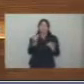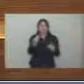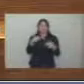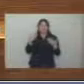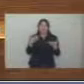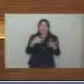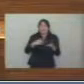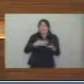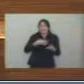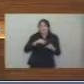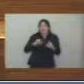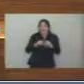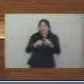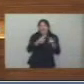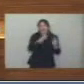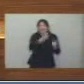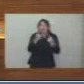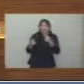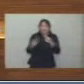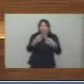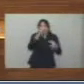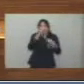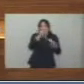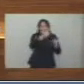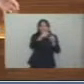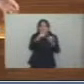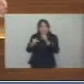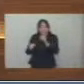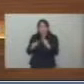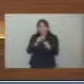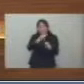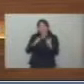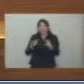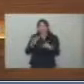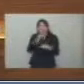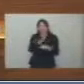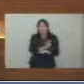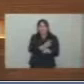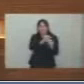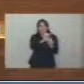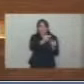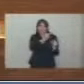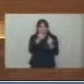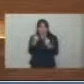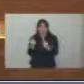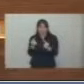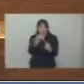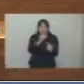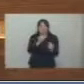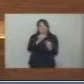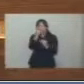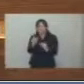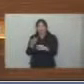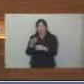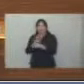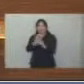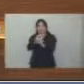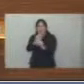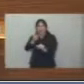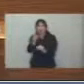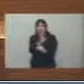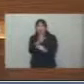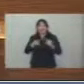existan muchos matices entre quienes formamos o representamos a uno de esos modelos y quienes representen otro. No negamos que haya